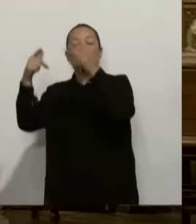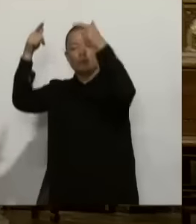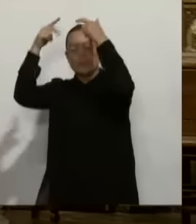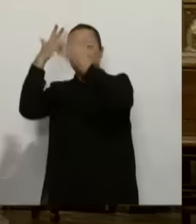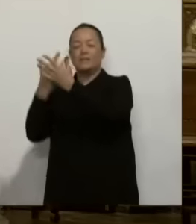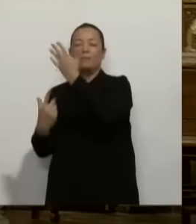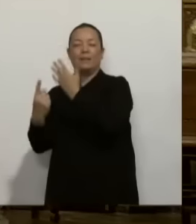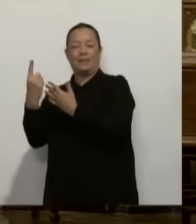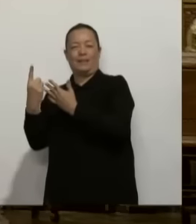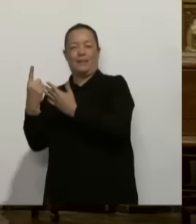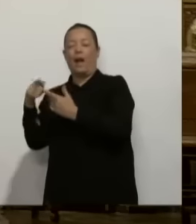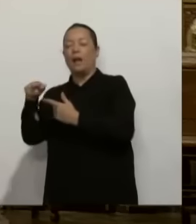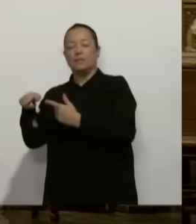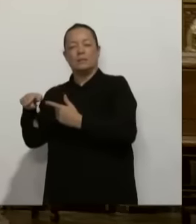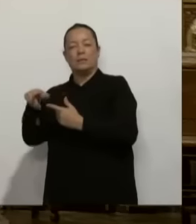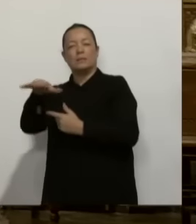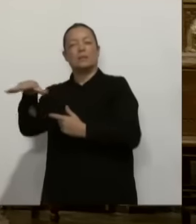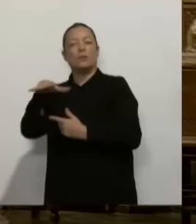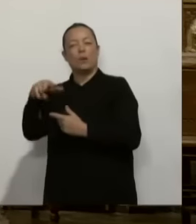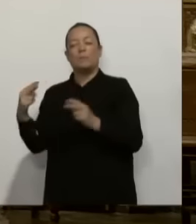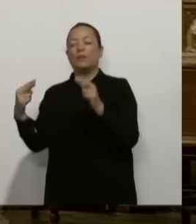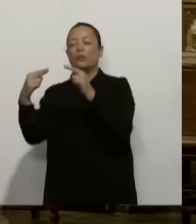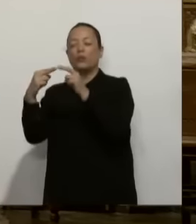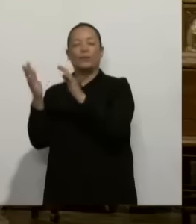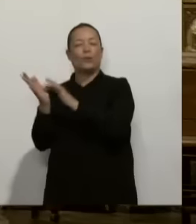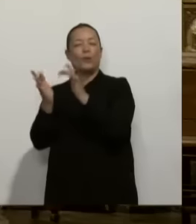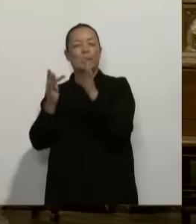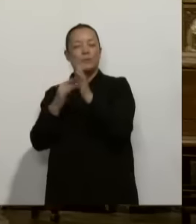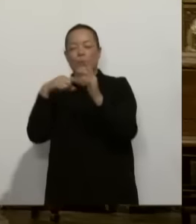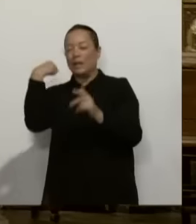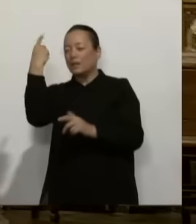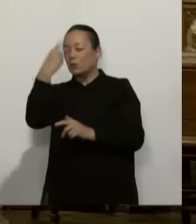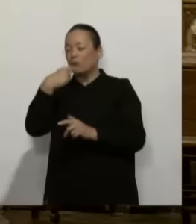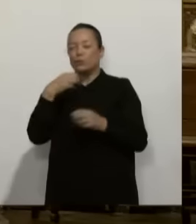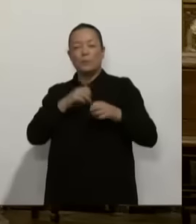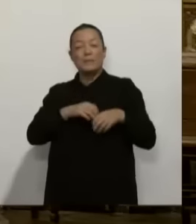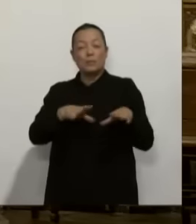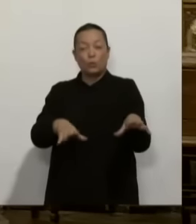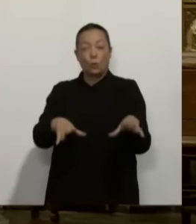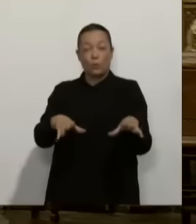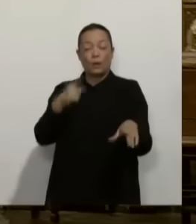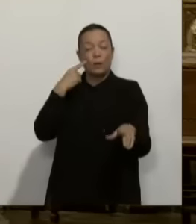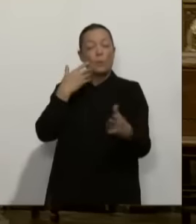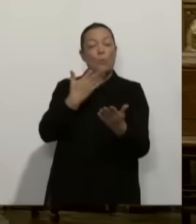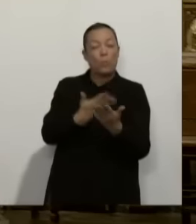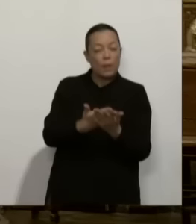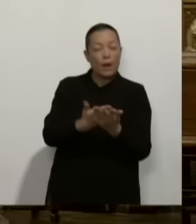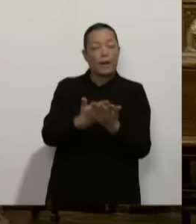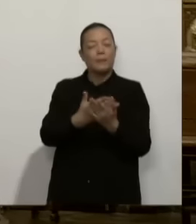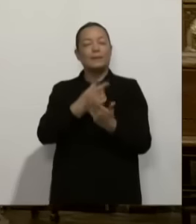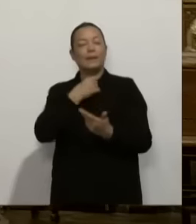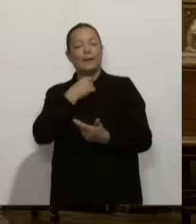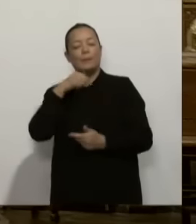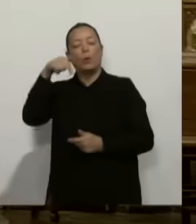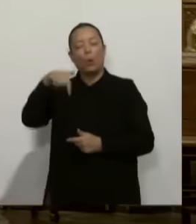Allí a Galilea tenemos que volver para encontrarnos con Jesús, que es el rostro de la misericordia de Dios.